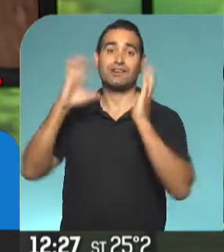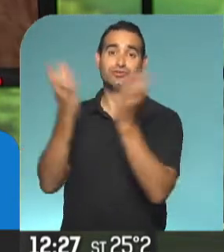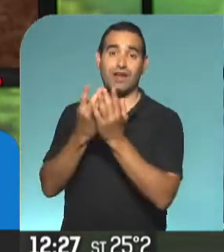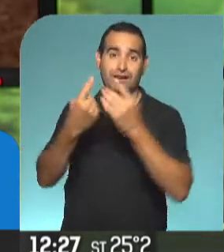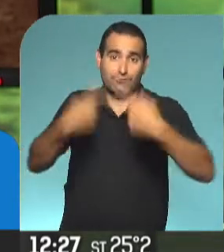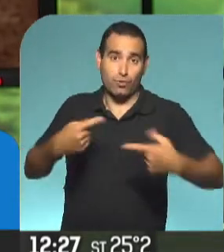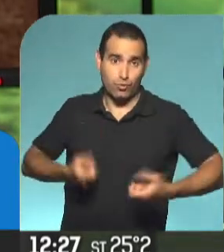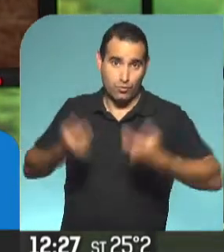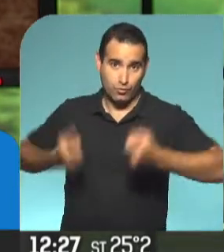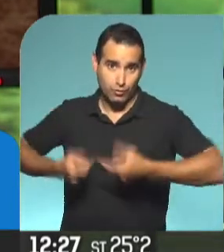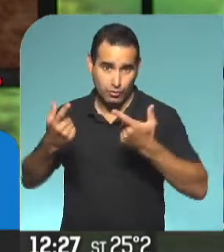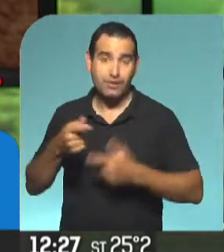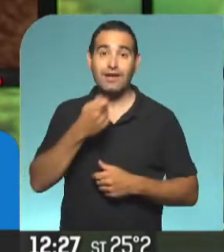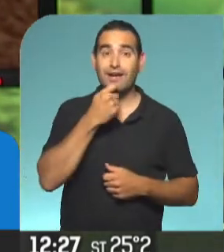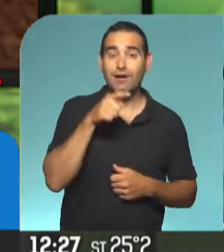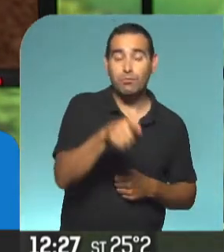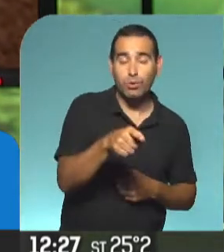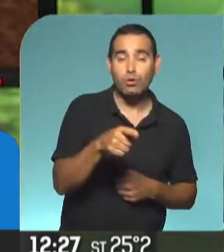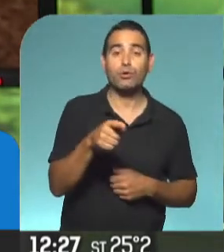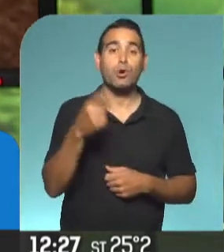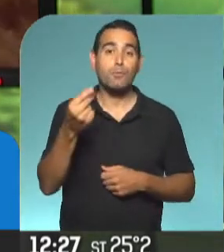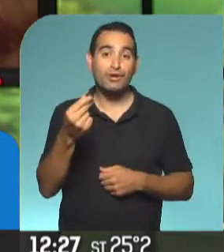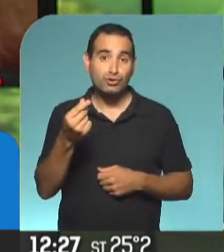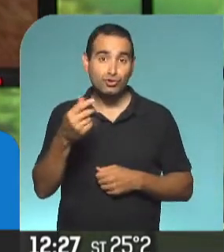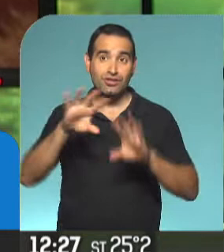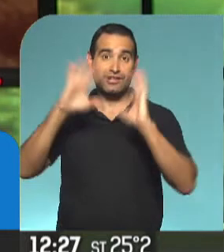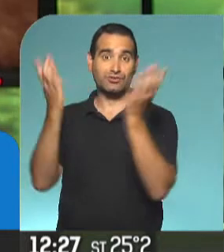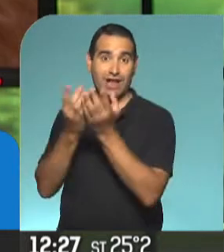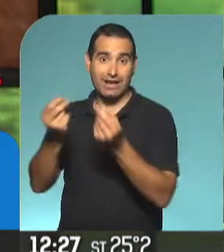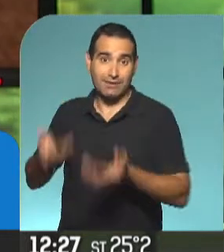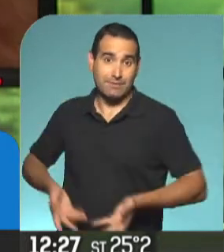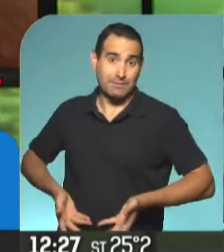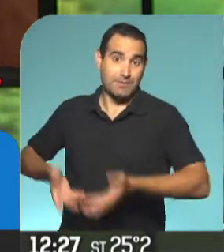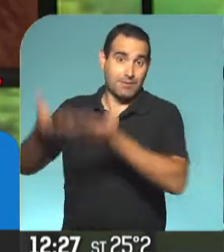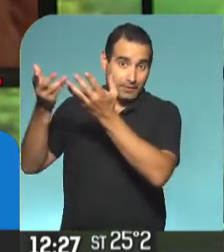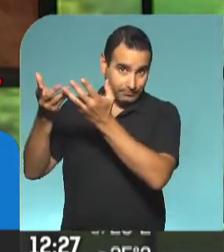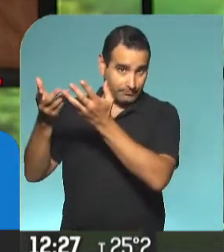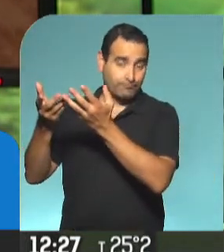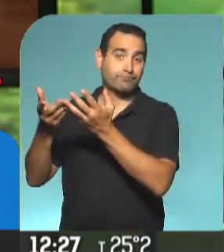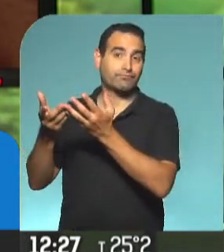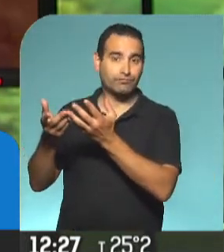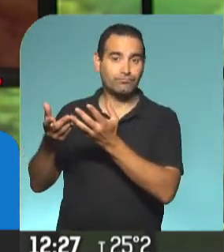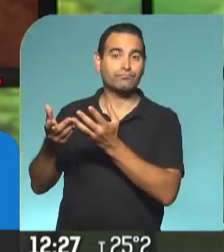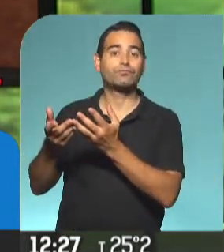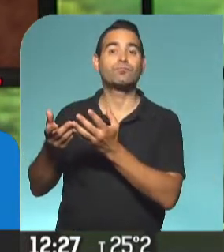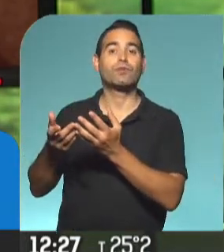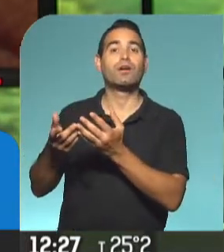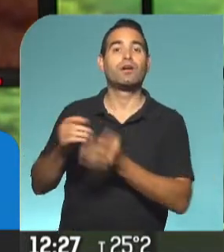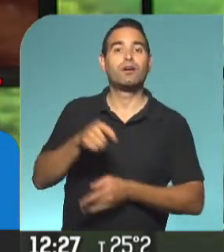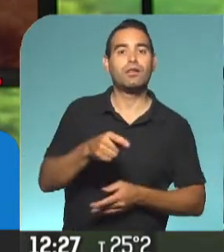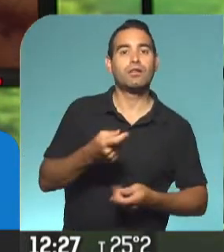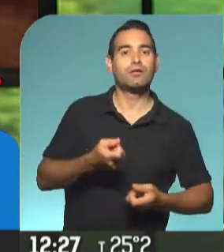cuánto incide cuando aumentan los precios internacionales de la materia prima y el incentivo que se da a la exportación